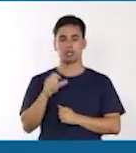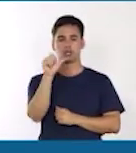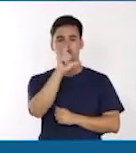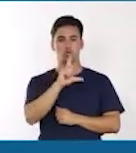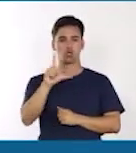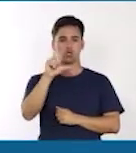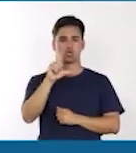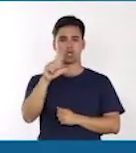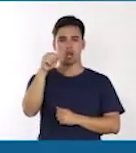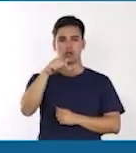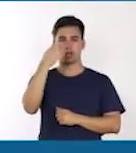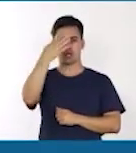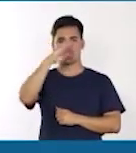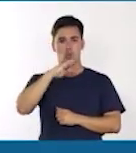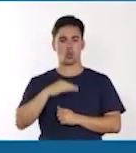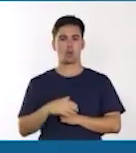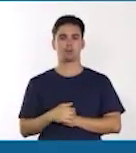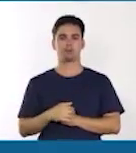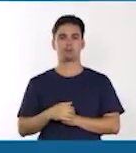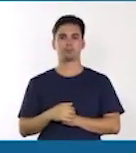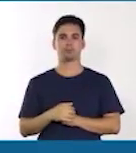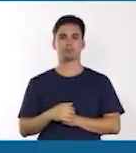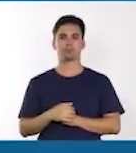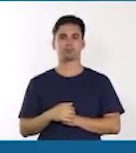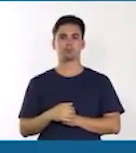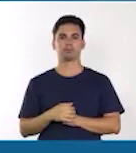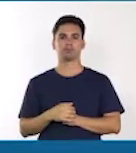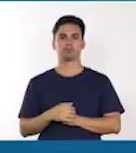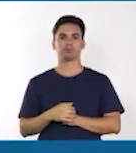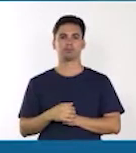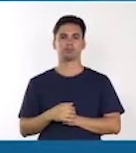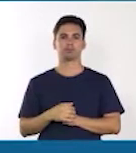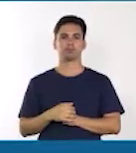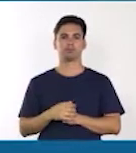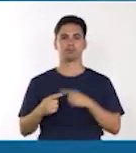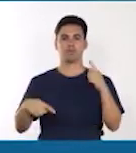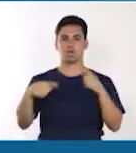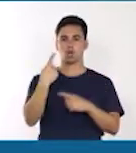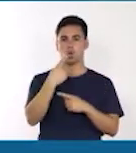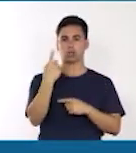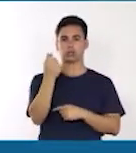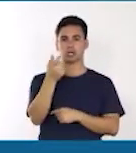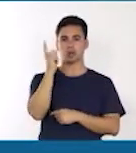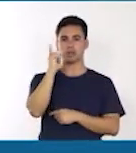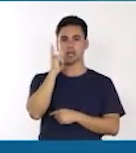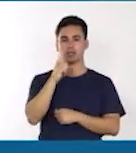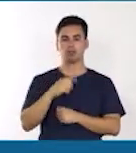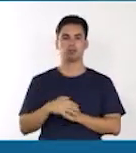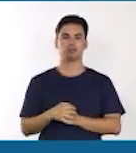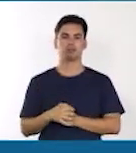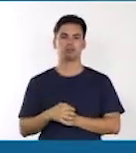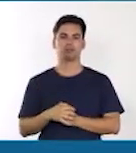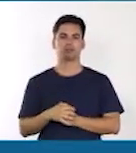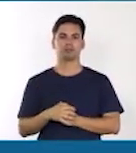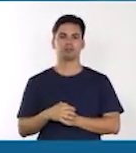la estructura socioclasista de la sociedad cubana, una alternativa al capitalismo.